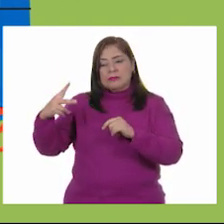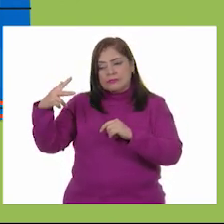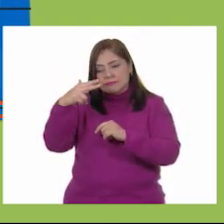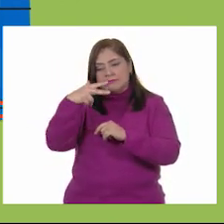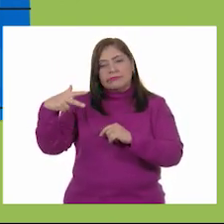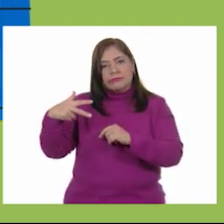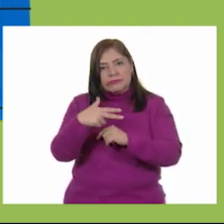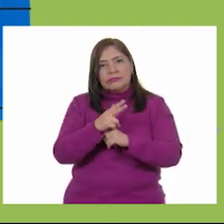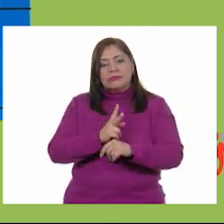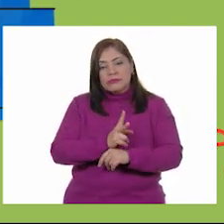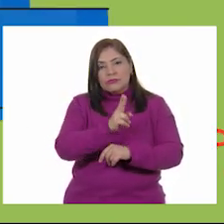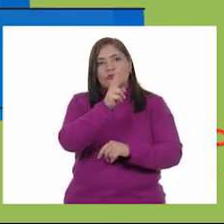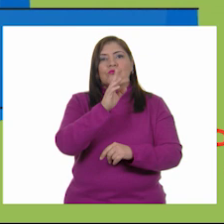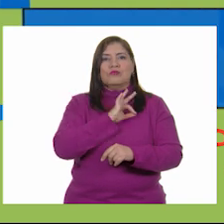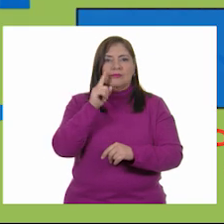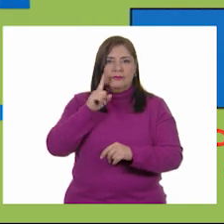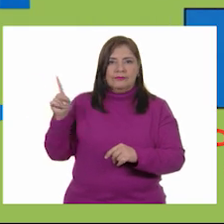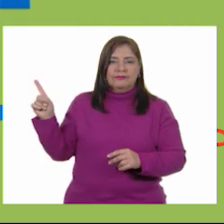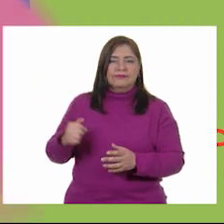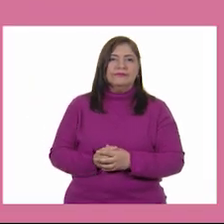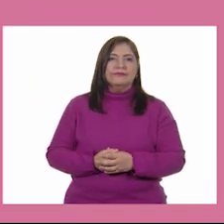las líneas marcadas.